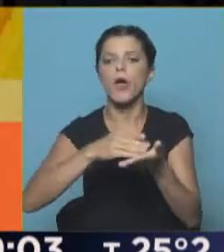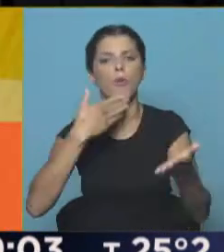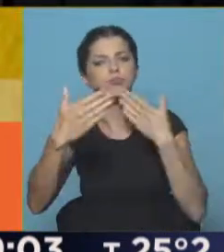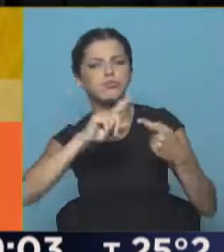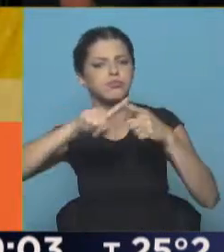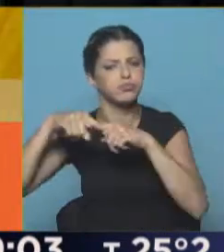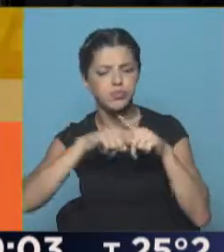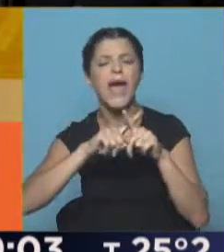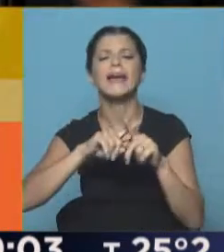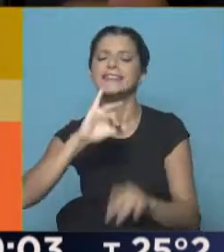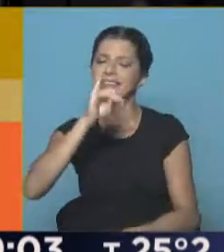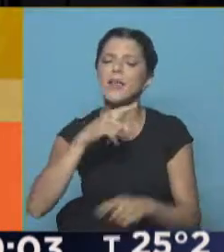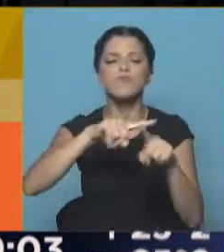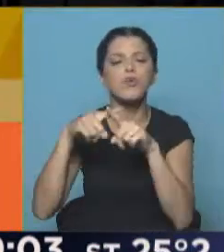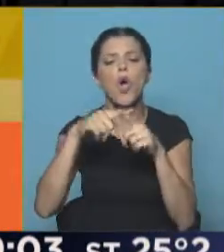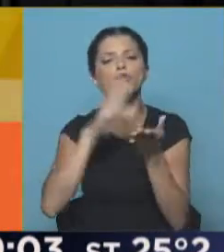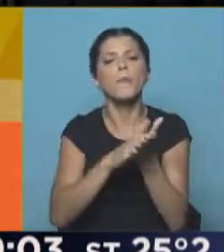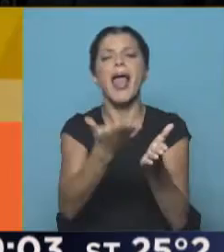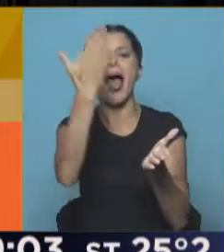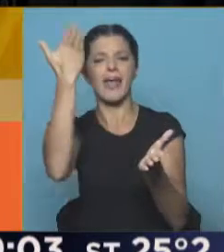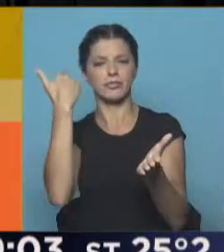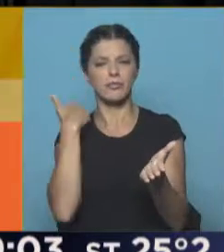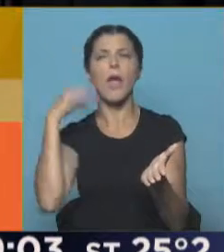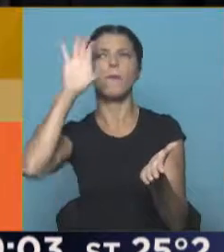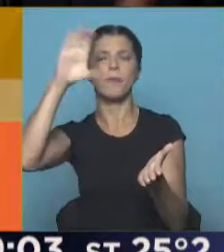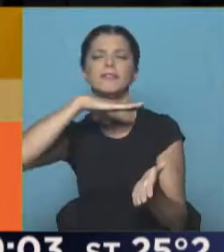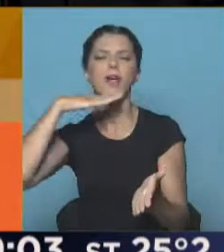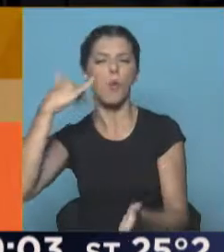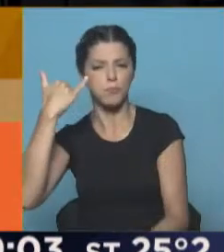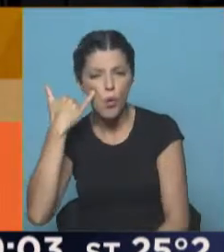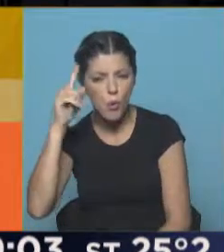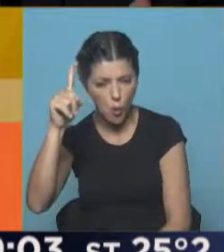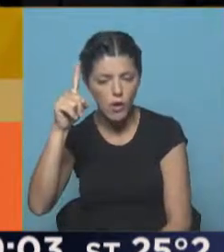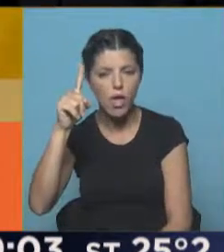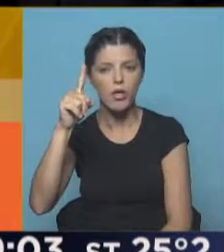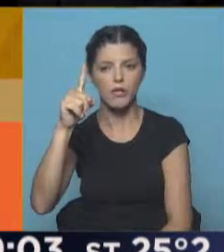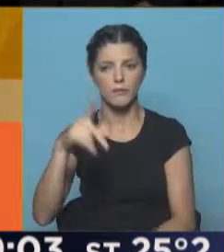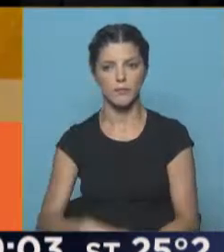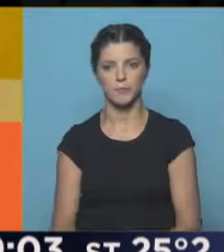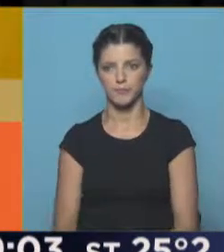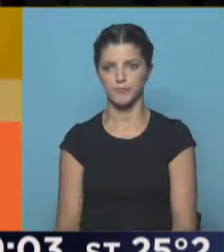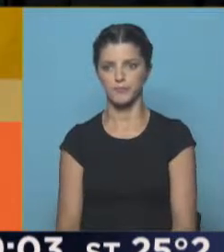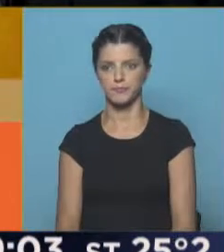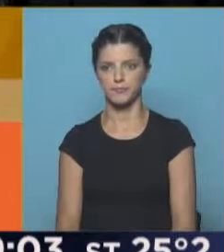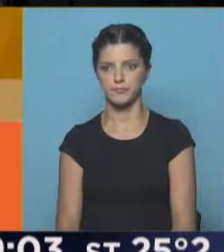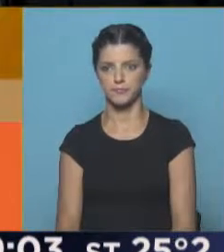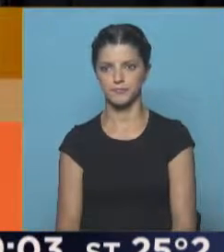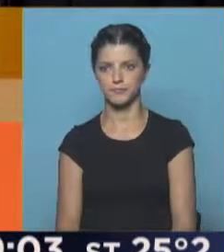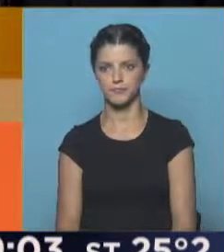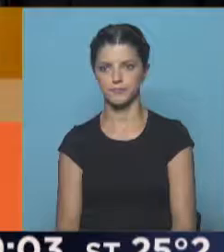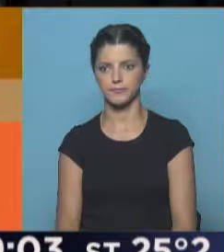Hubo discusión sobre lo que pasó ayer en la provincia de Jujuy, que tuvo como epicentro